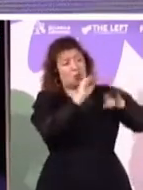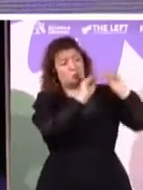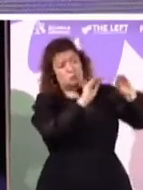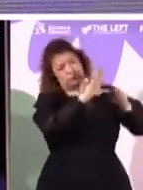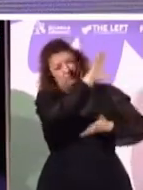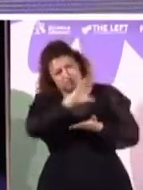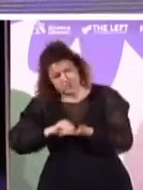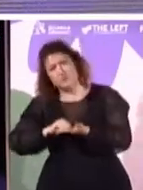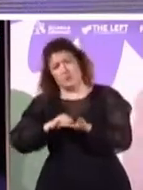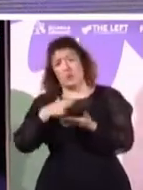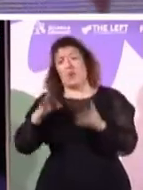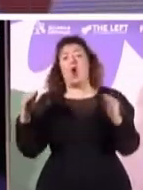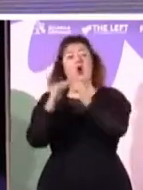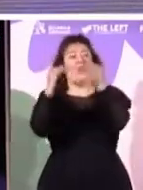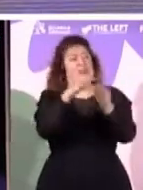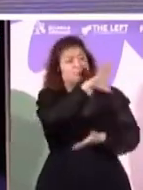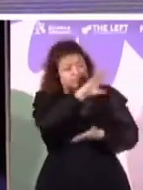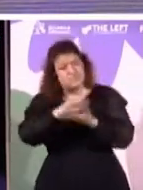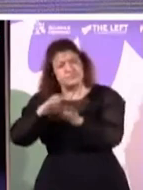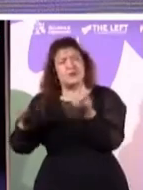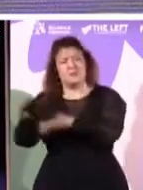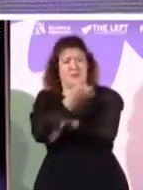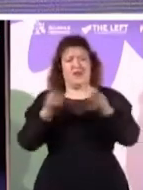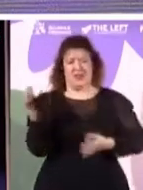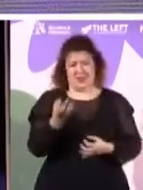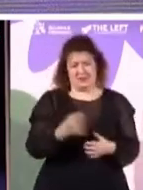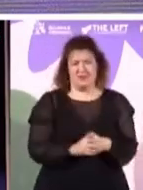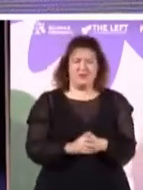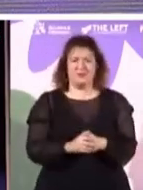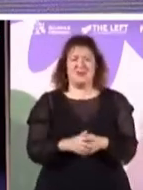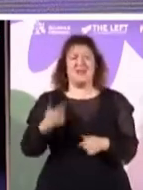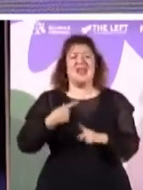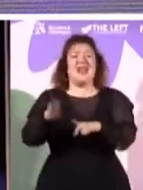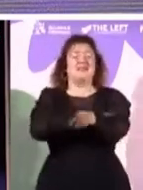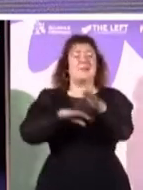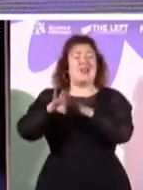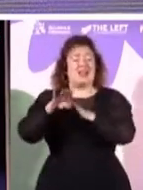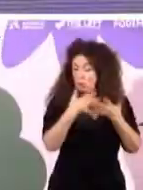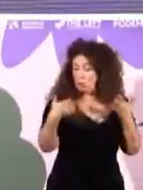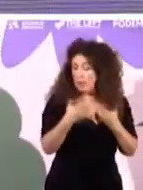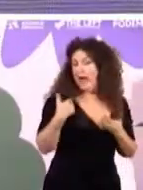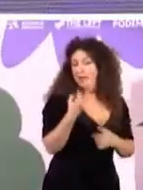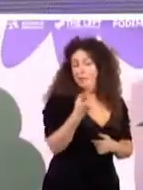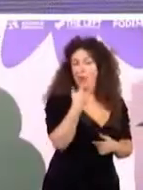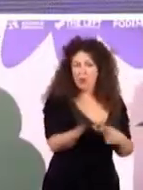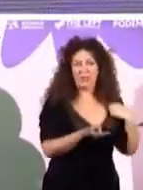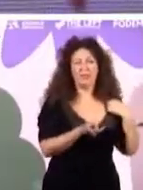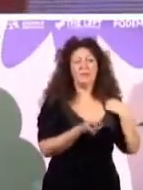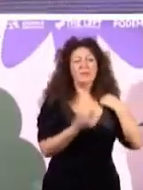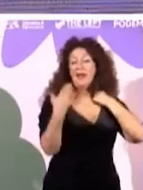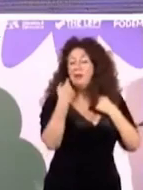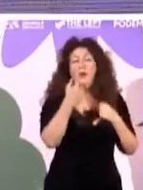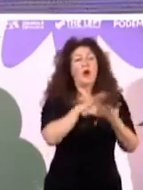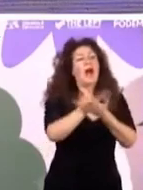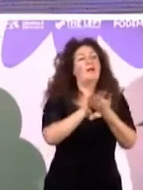historia absolutamente sanguinaria ha sido precisamente machacar no ya la democracia la libertad pero pero pisotearla